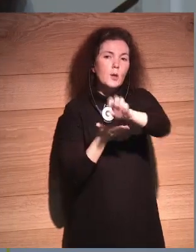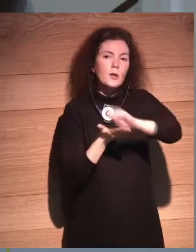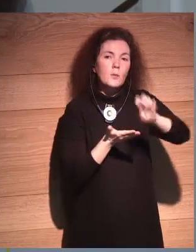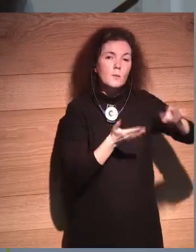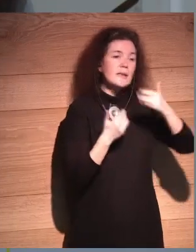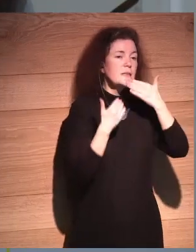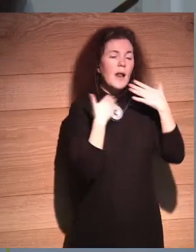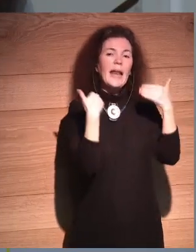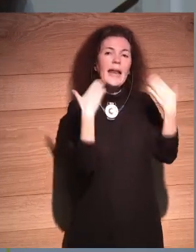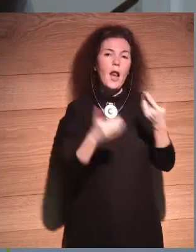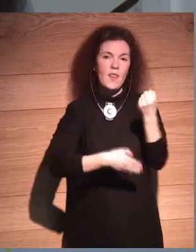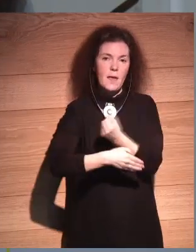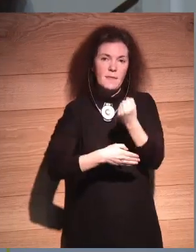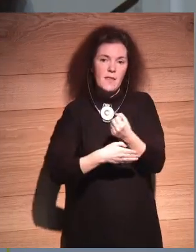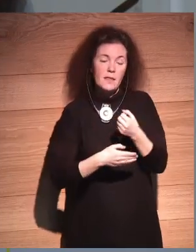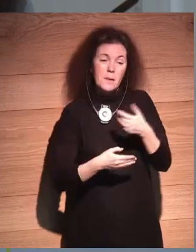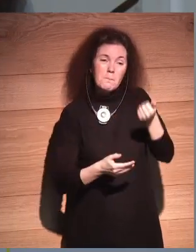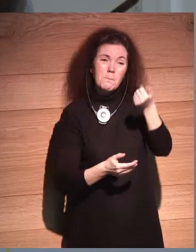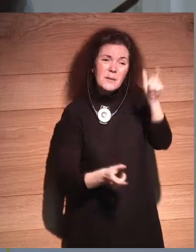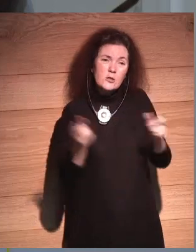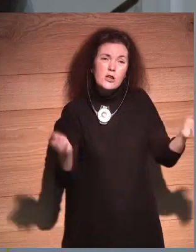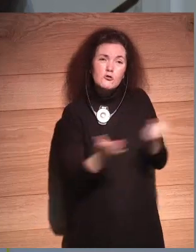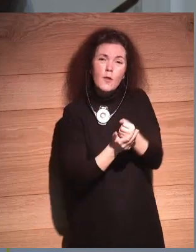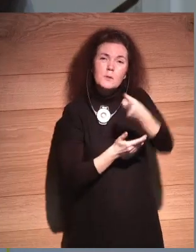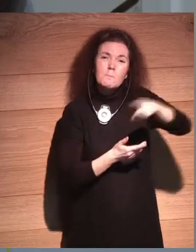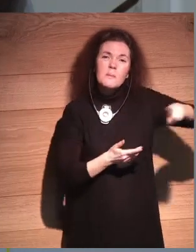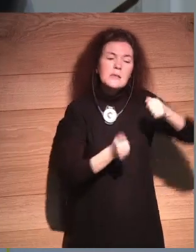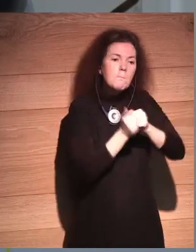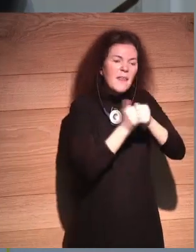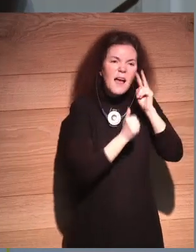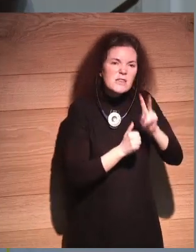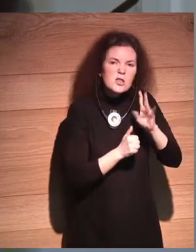regalo navideño. Todos llevaban meses sin ver una piedra.